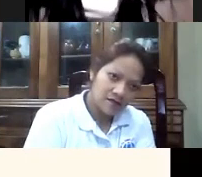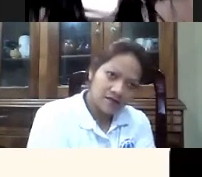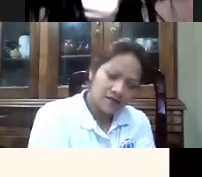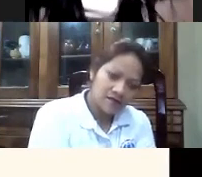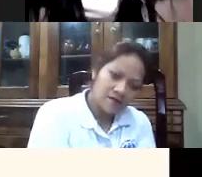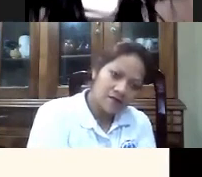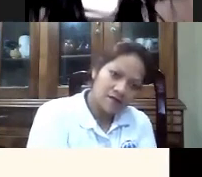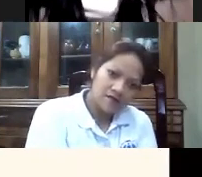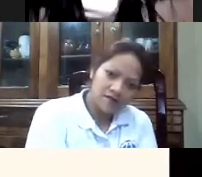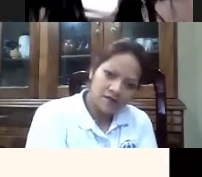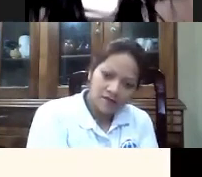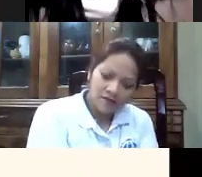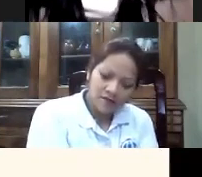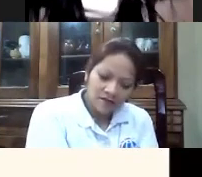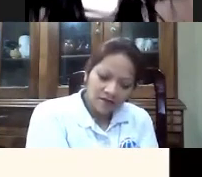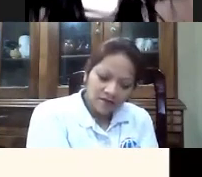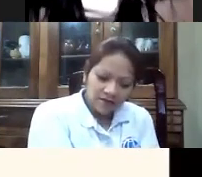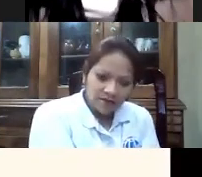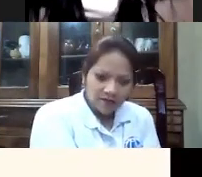para nuestros pequeños.